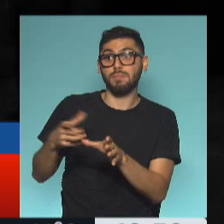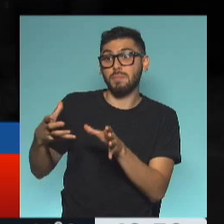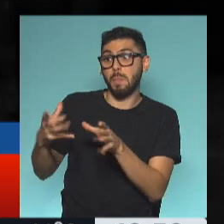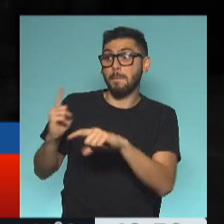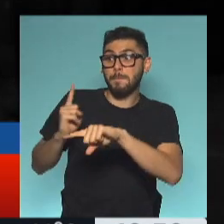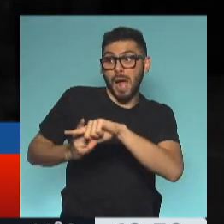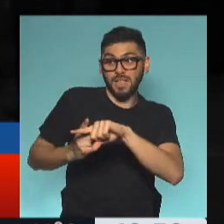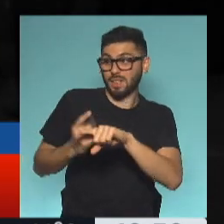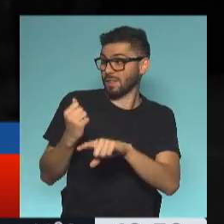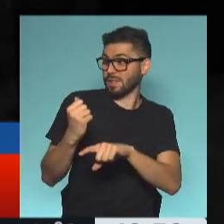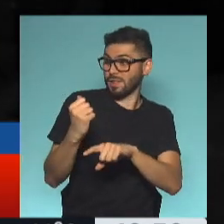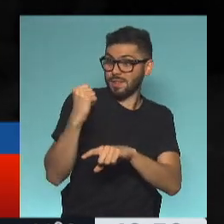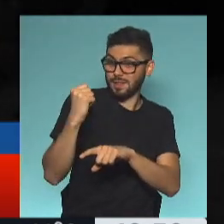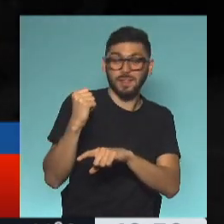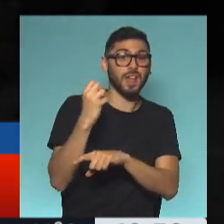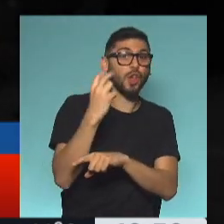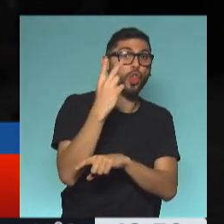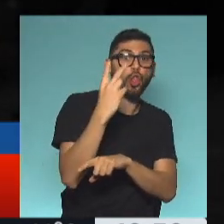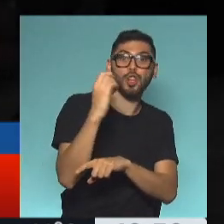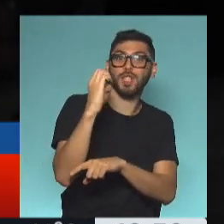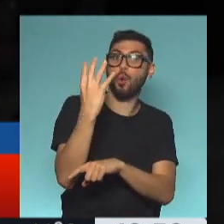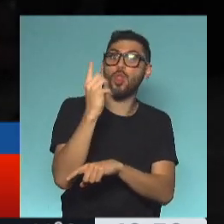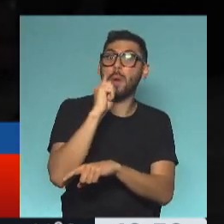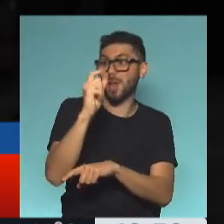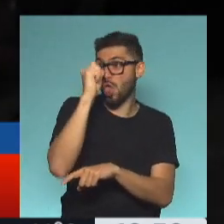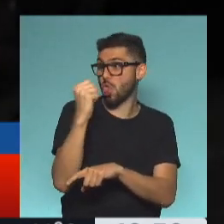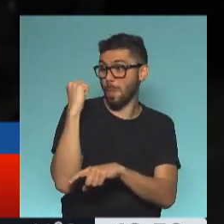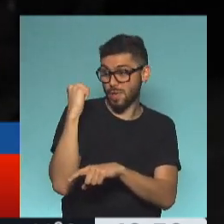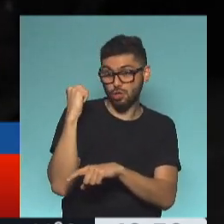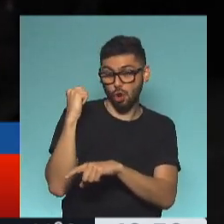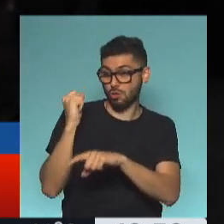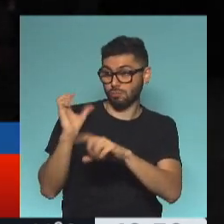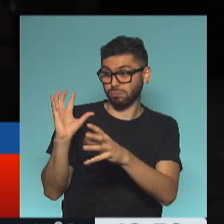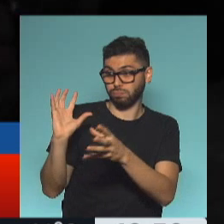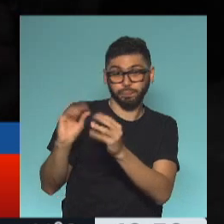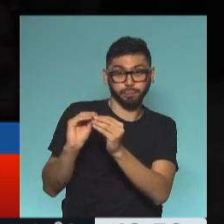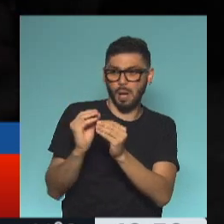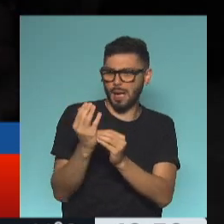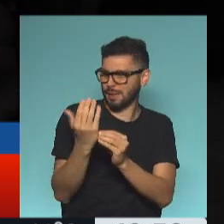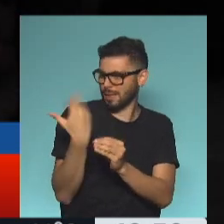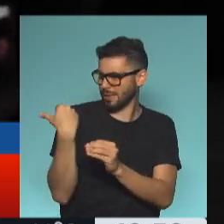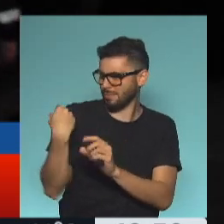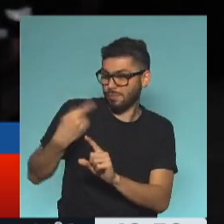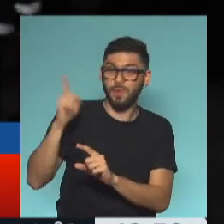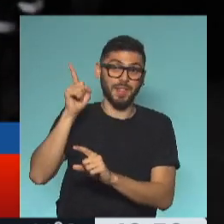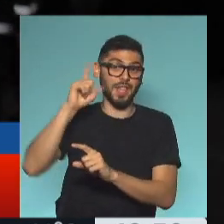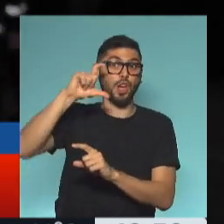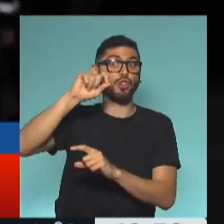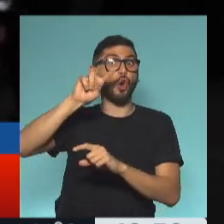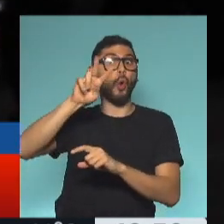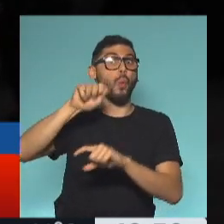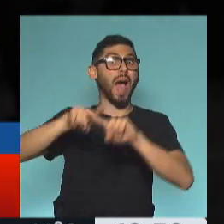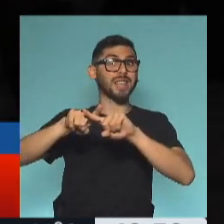las 204.000 dosis que llegaron este domingo nada más, Ari, hace muy poquito, mediante el mecanismo COVAX, se